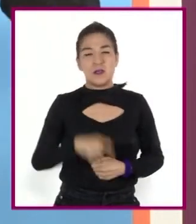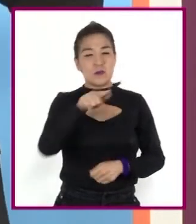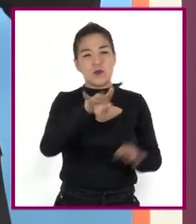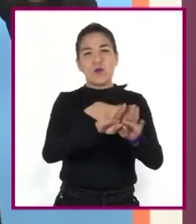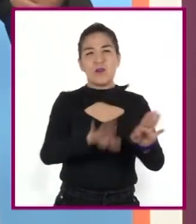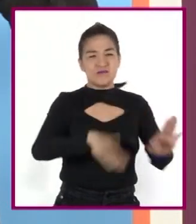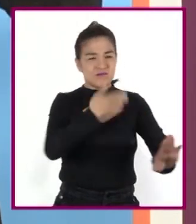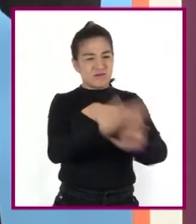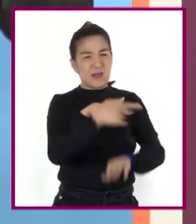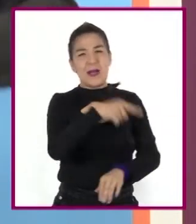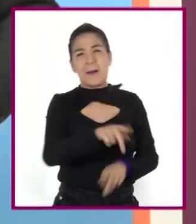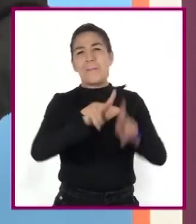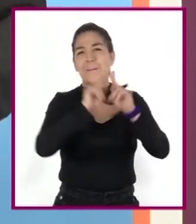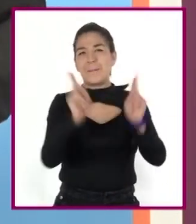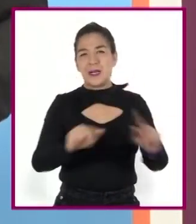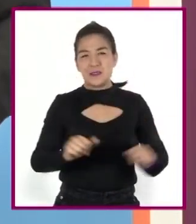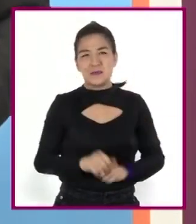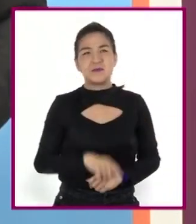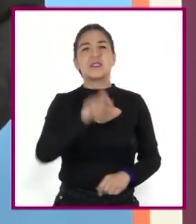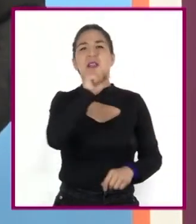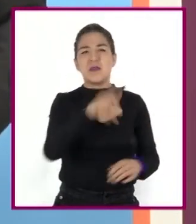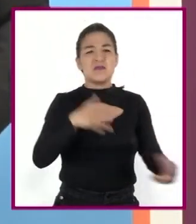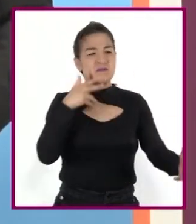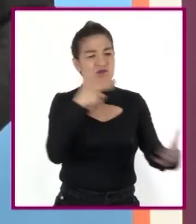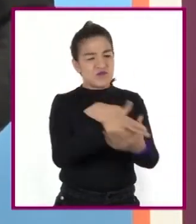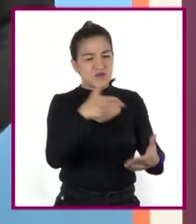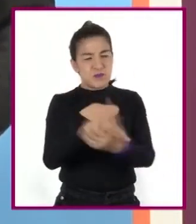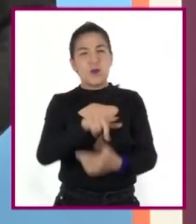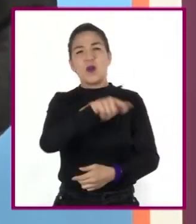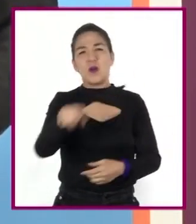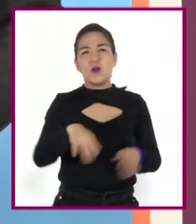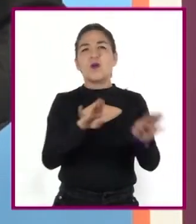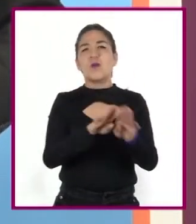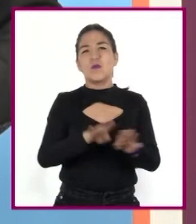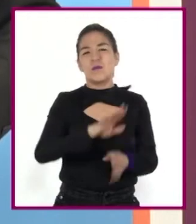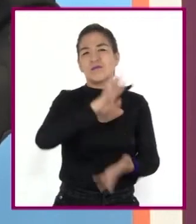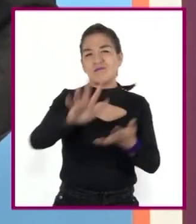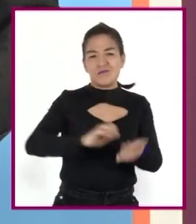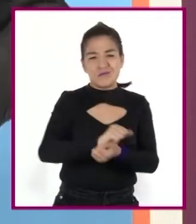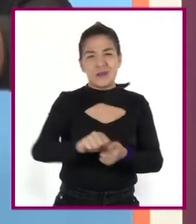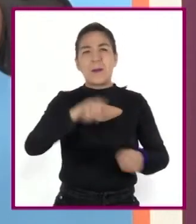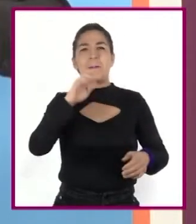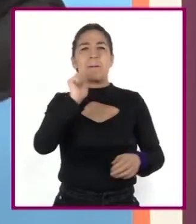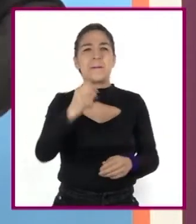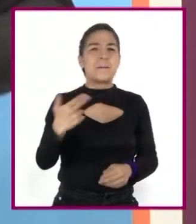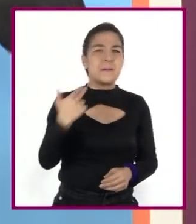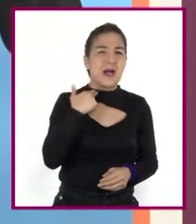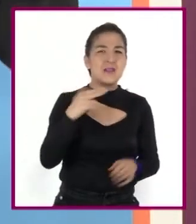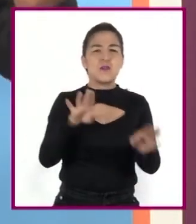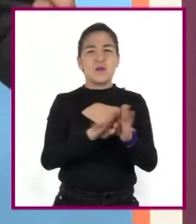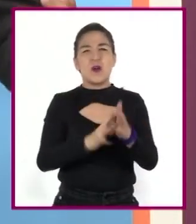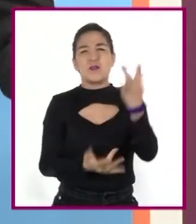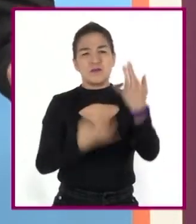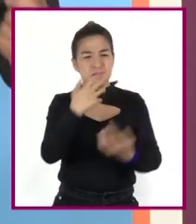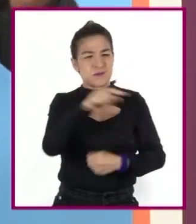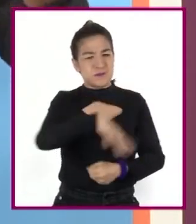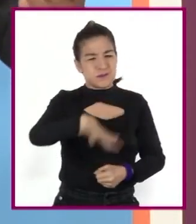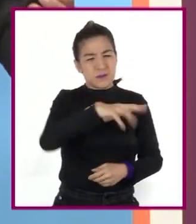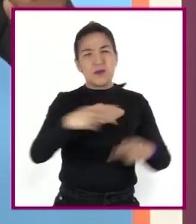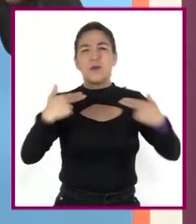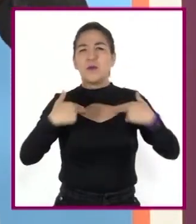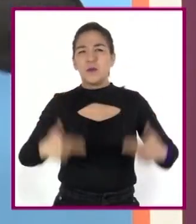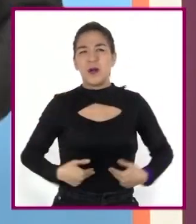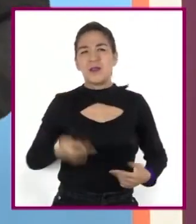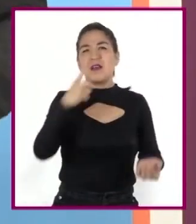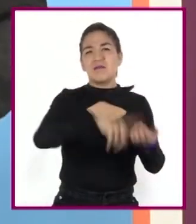paz, crímenes contra la humanidad por exterminio, genocidio y deportaciones de las y los conducidos a